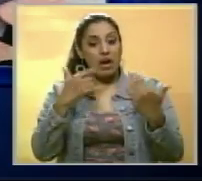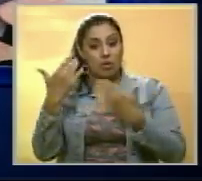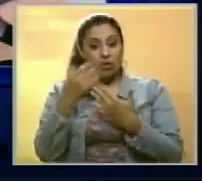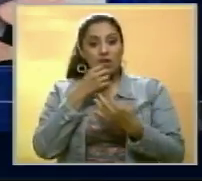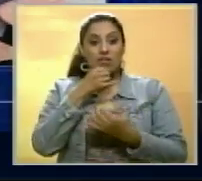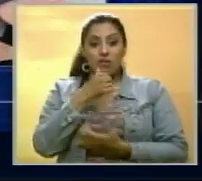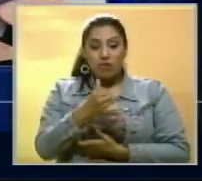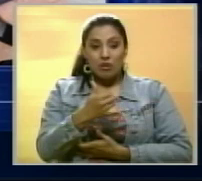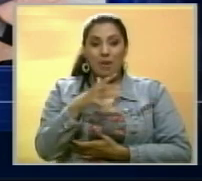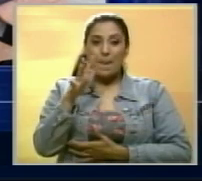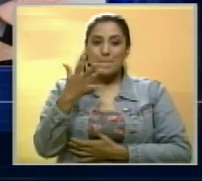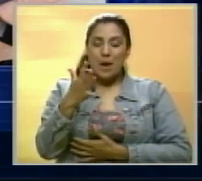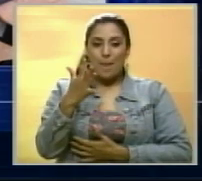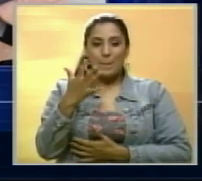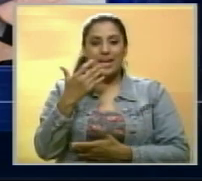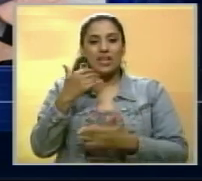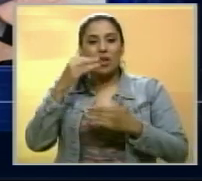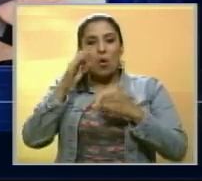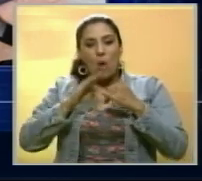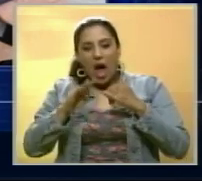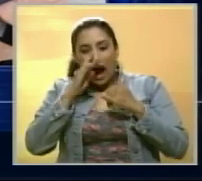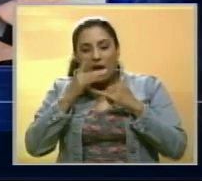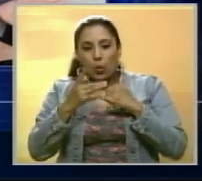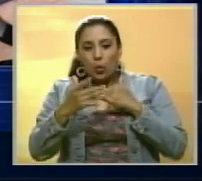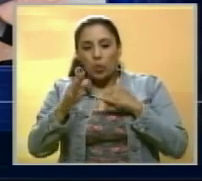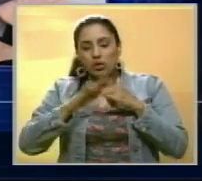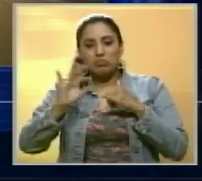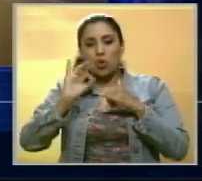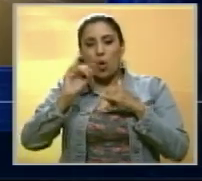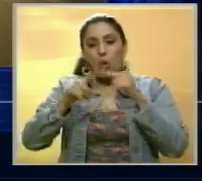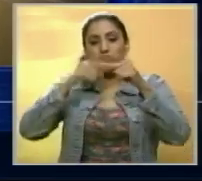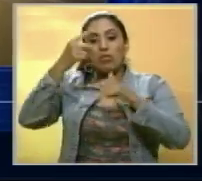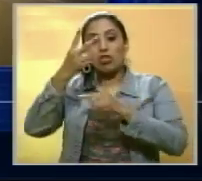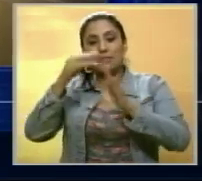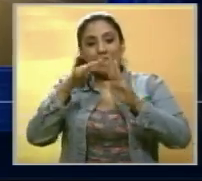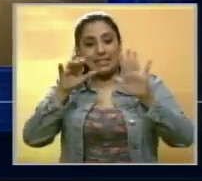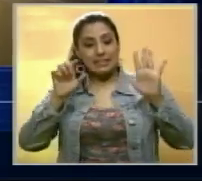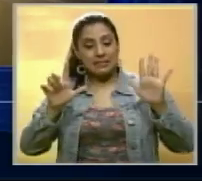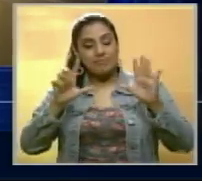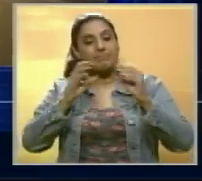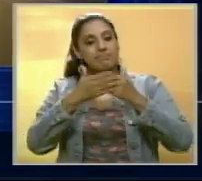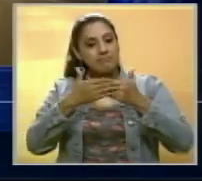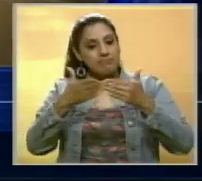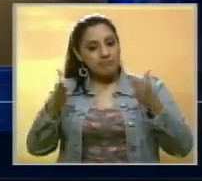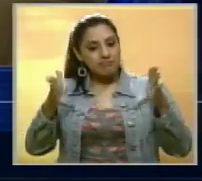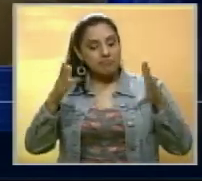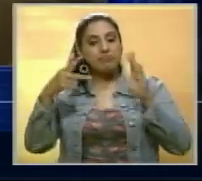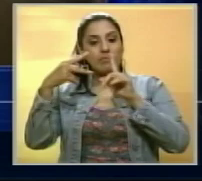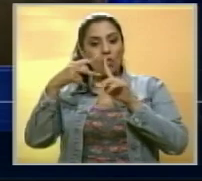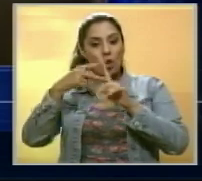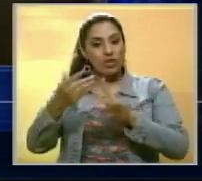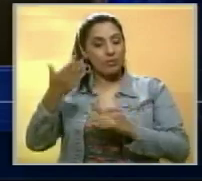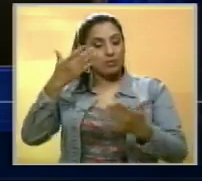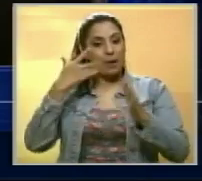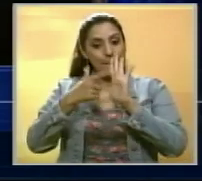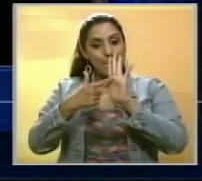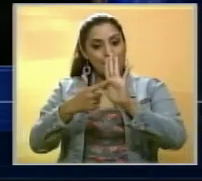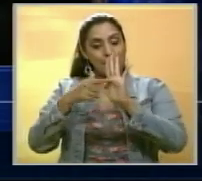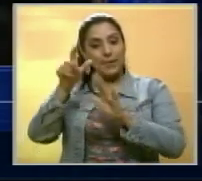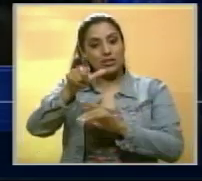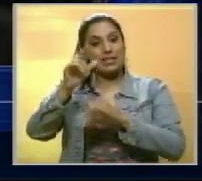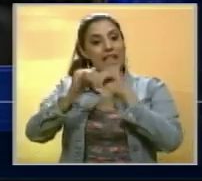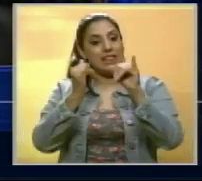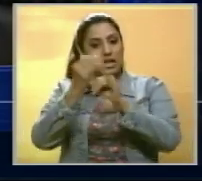mandatario regional estimó que a finales del año en curso o a principios de 2017 sean abiertas las puertas de este hotel al público